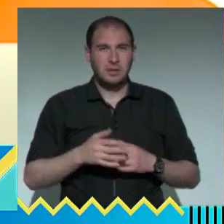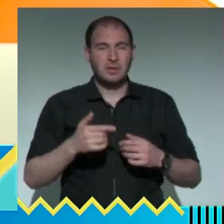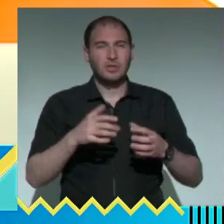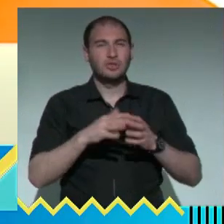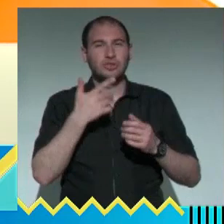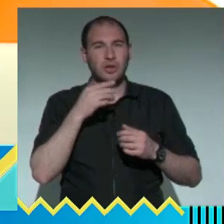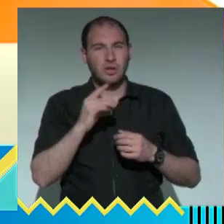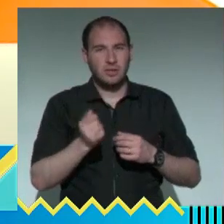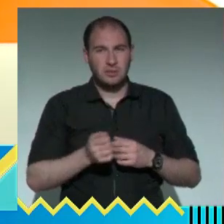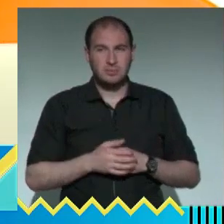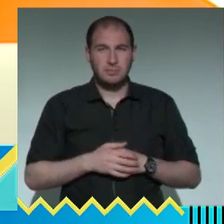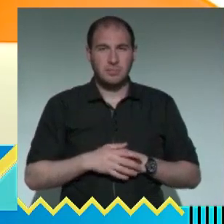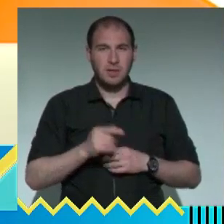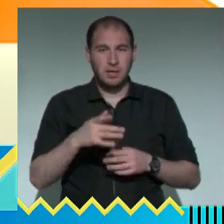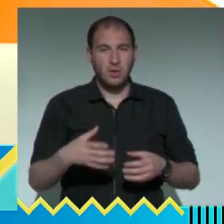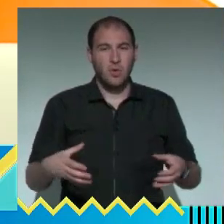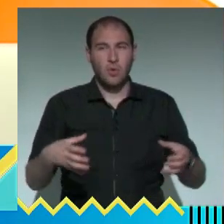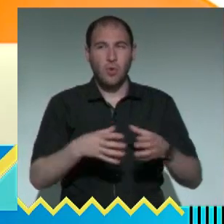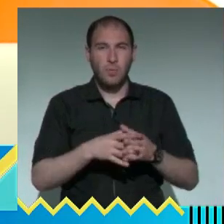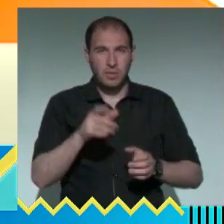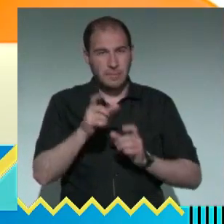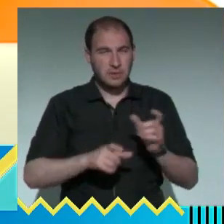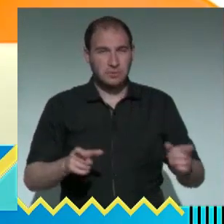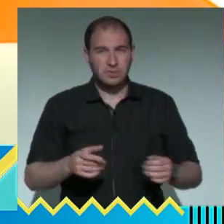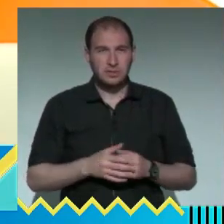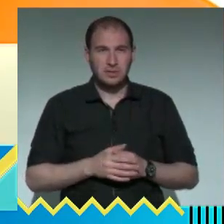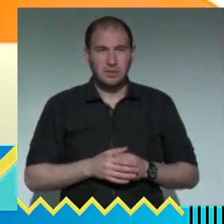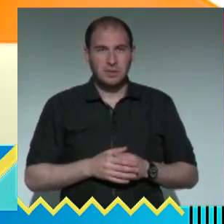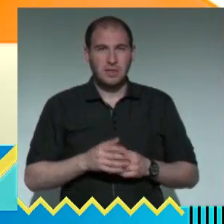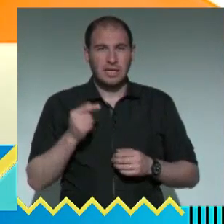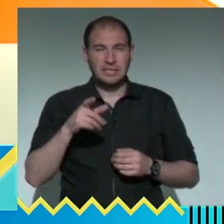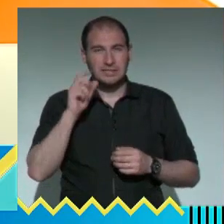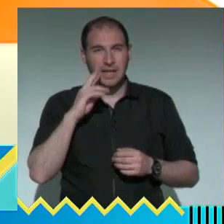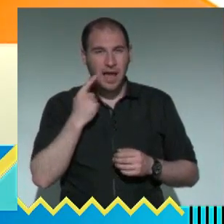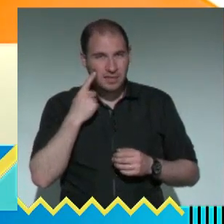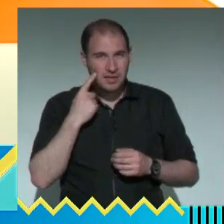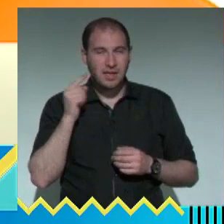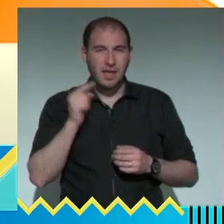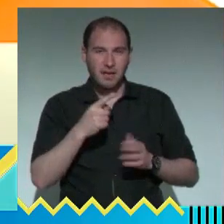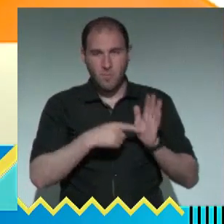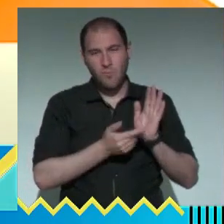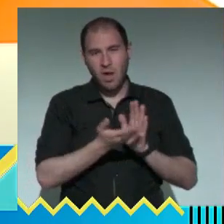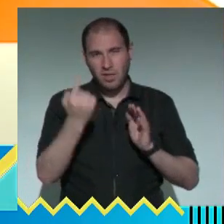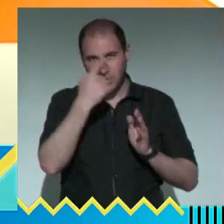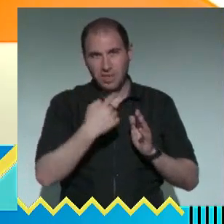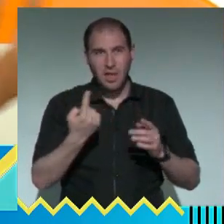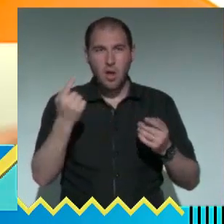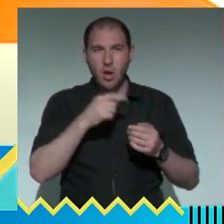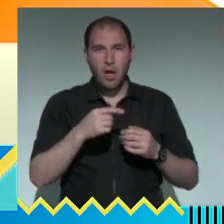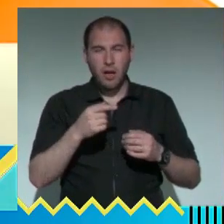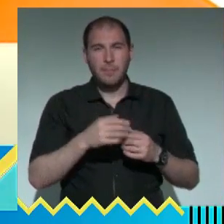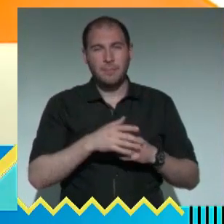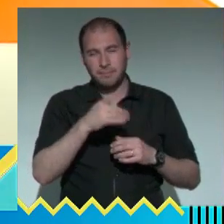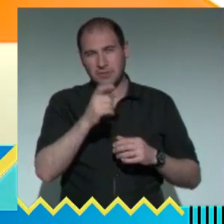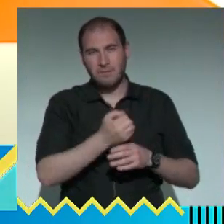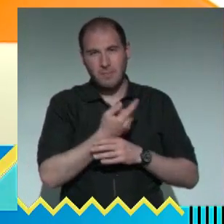era una comunión de gente y no... Si bien Cerati era tal vez la cara visible, o el frontman, por